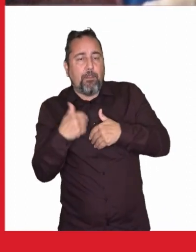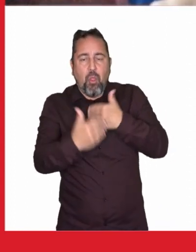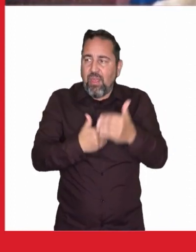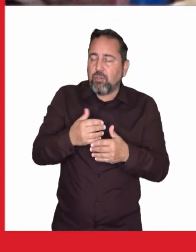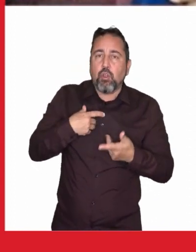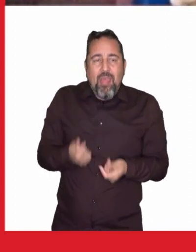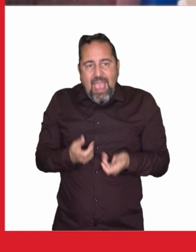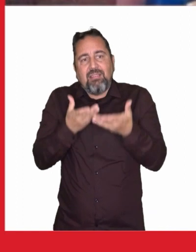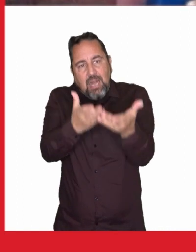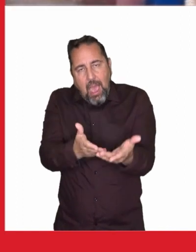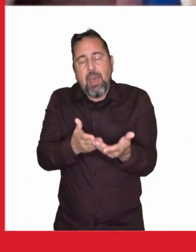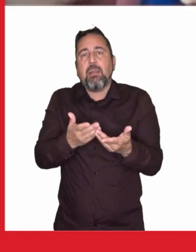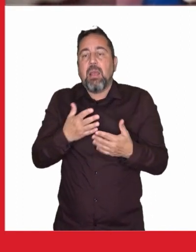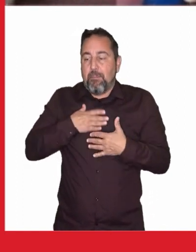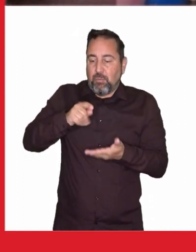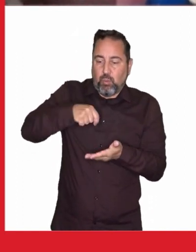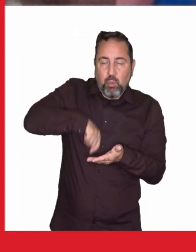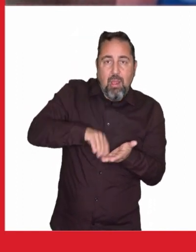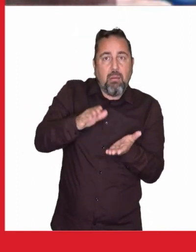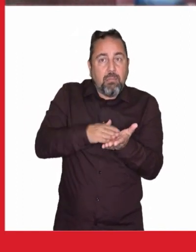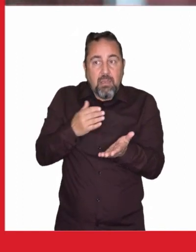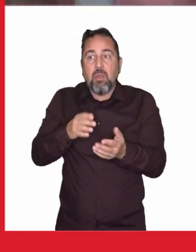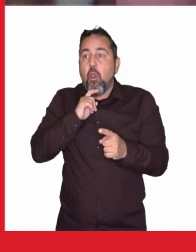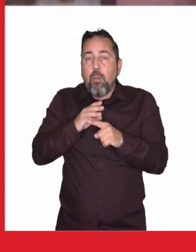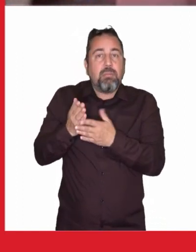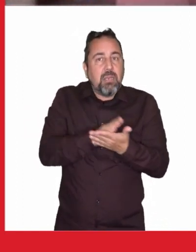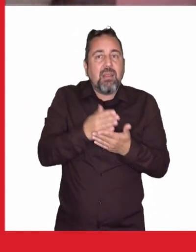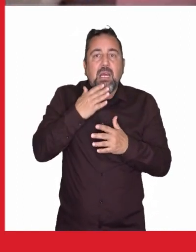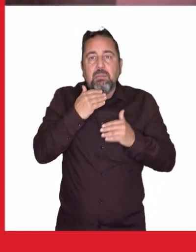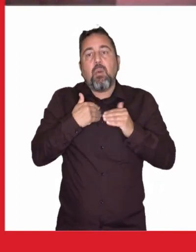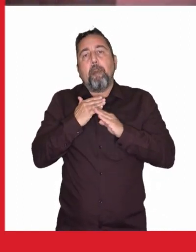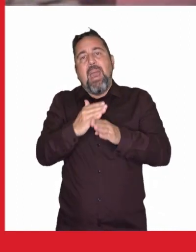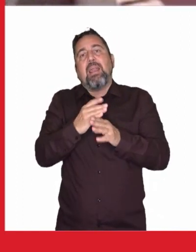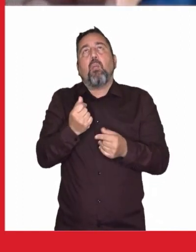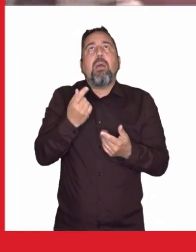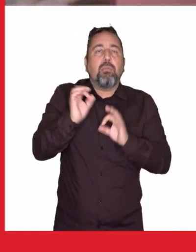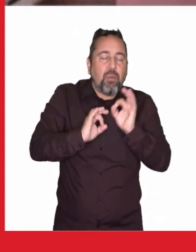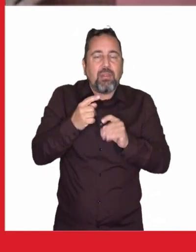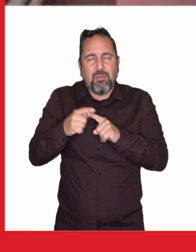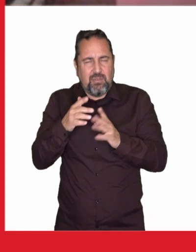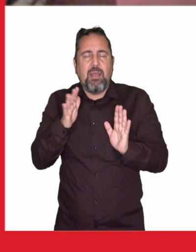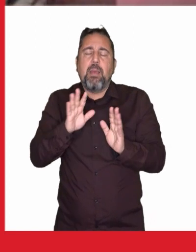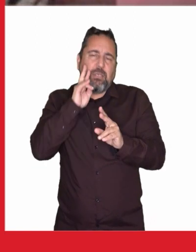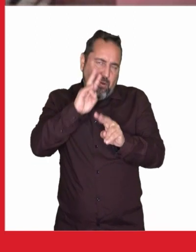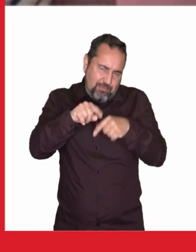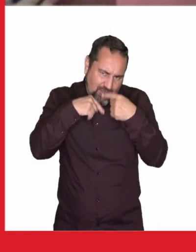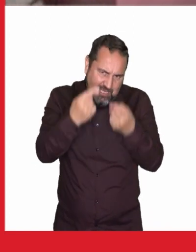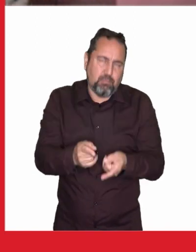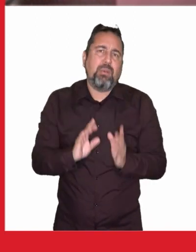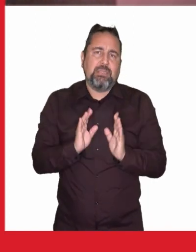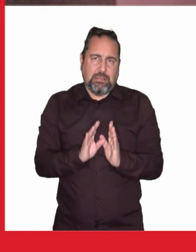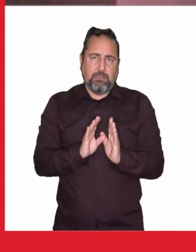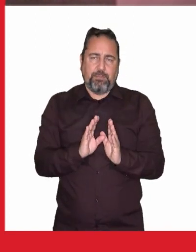cuánto me cuesta el propio proceso de compra y venta, cuánto me cuesta el proceso de entregarlo, cuál es mi salario para hacer esta intermediación, cuál es el margen que me quiero